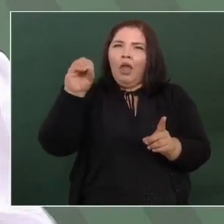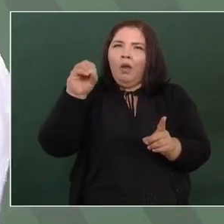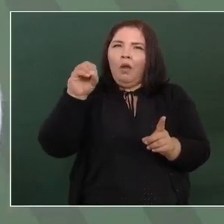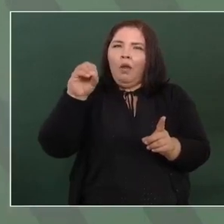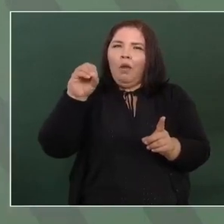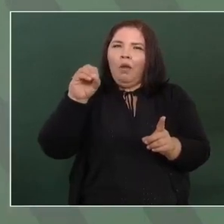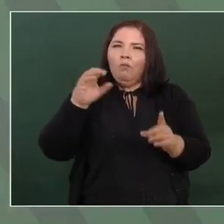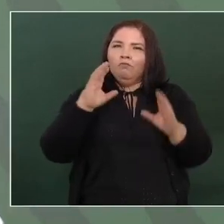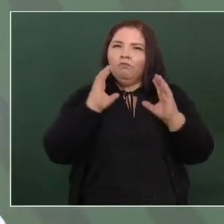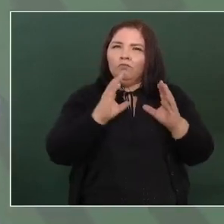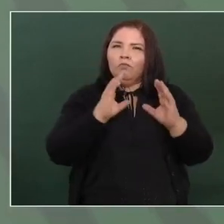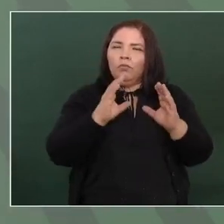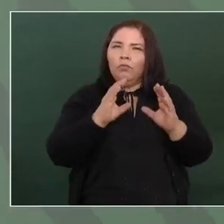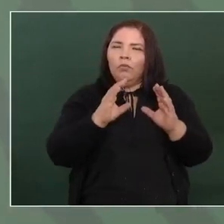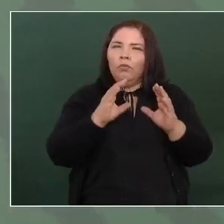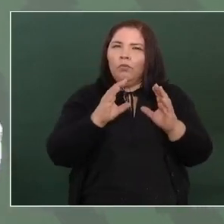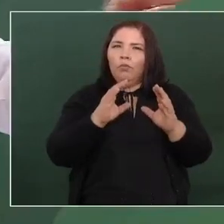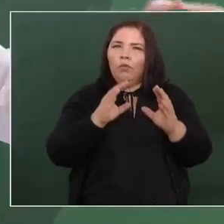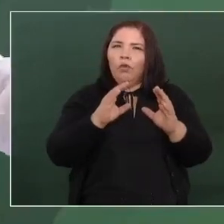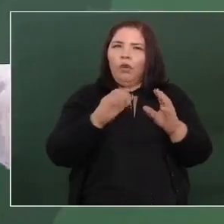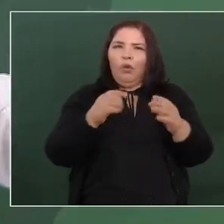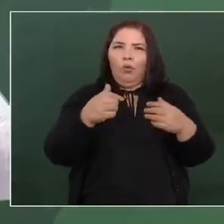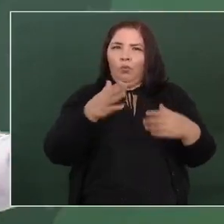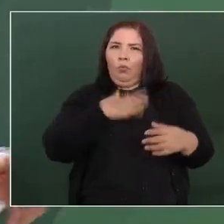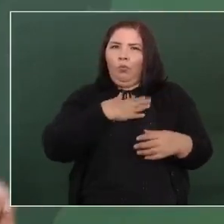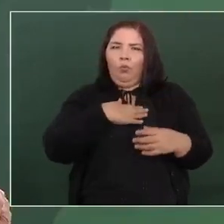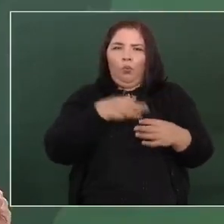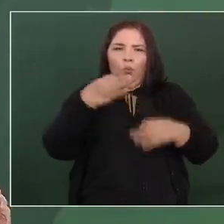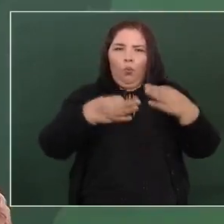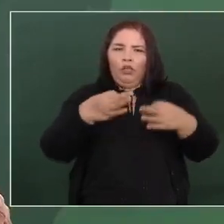al Poder Judicial, o se ampararon ellos mismos